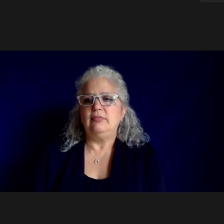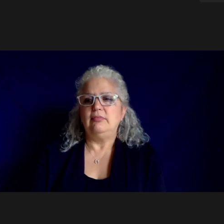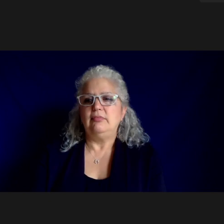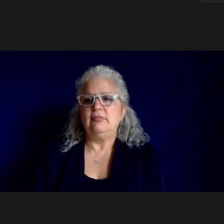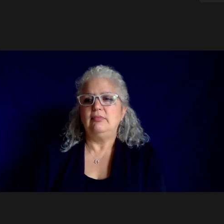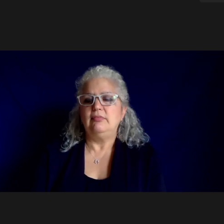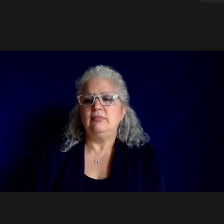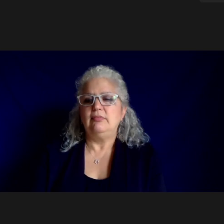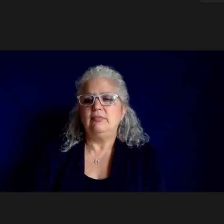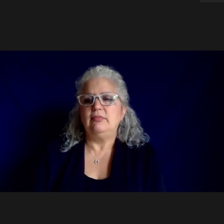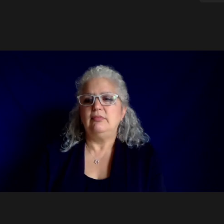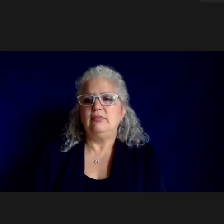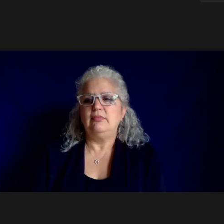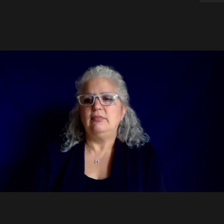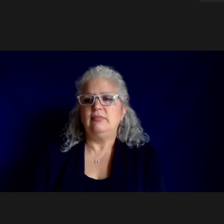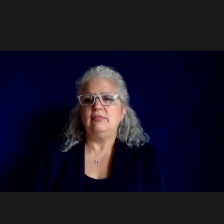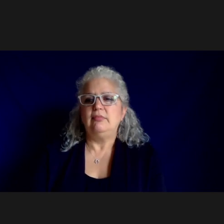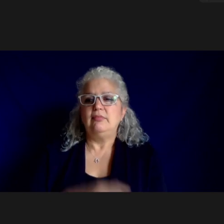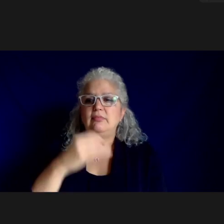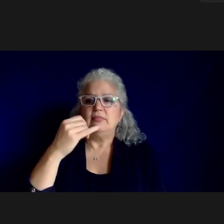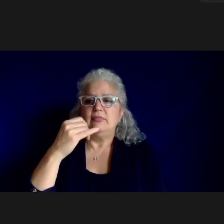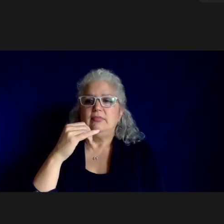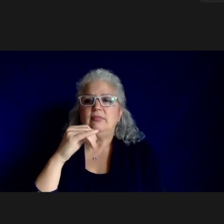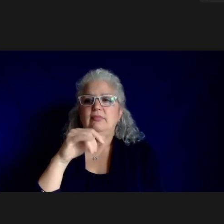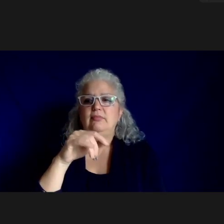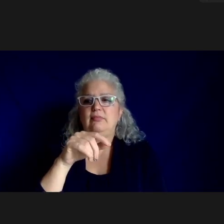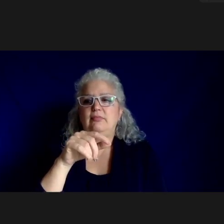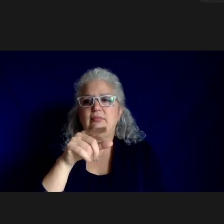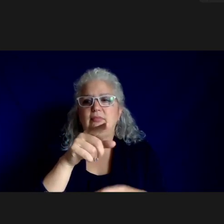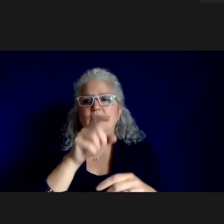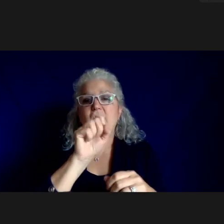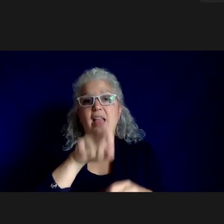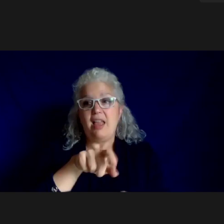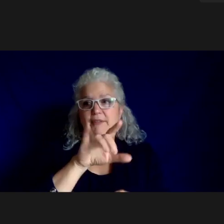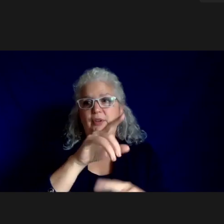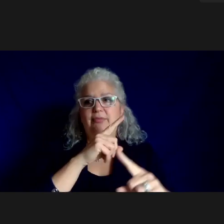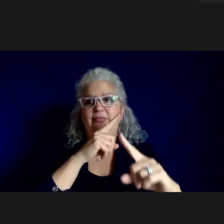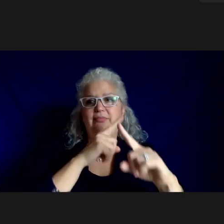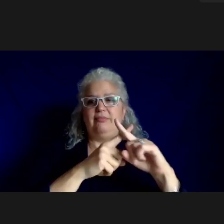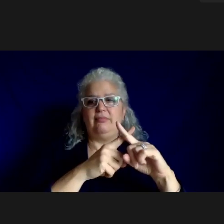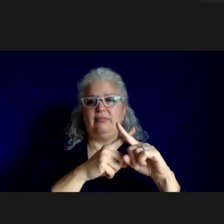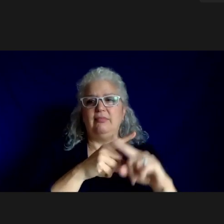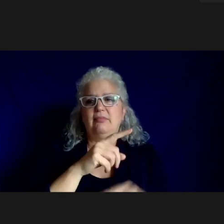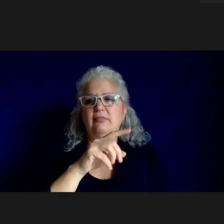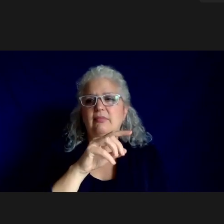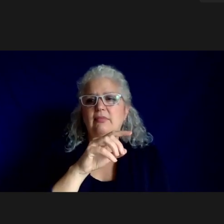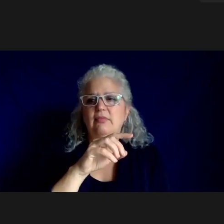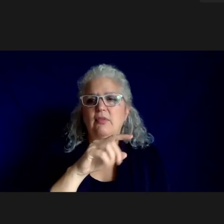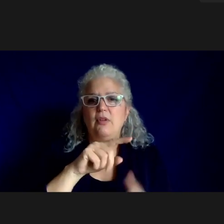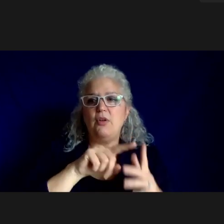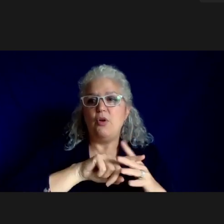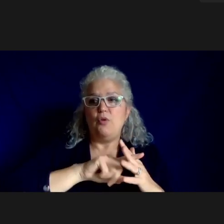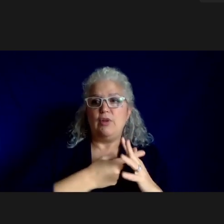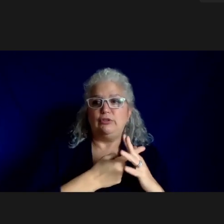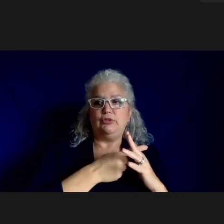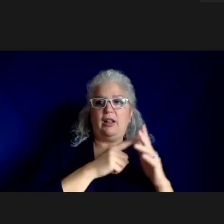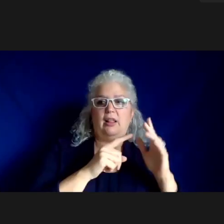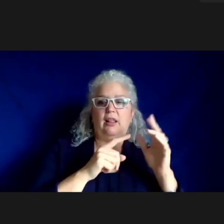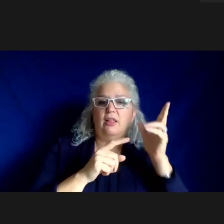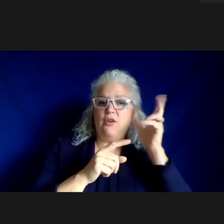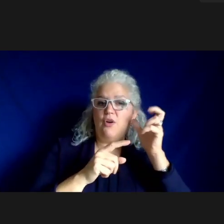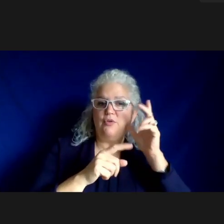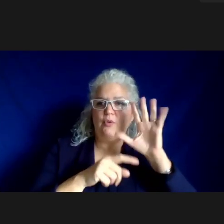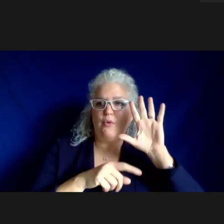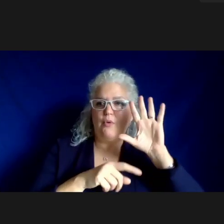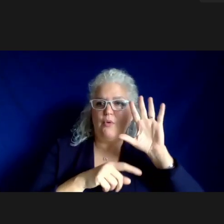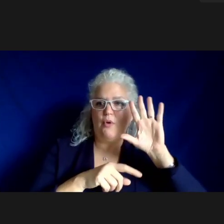audio original. Si ustedes nos están participando por su celular y desea escuchar esta conversación